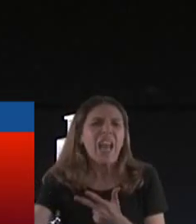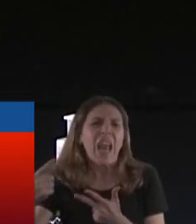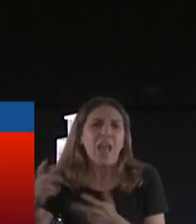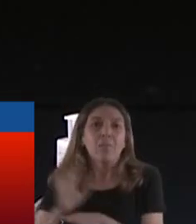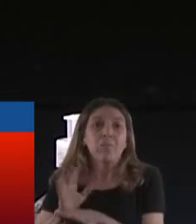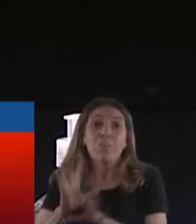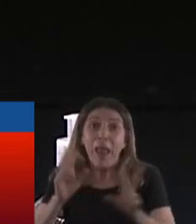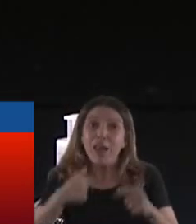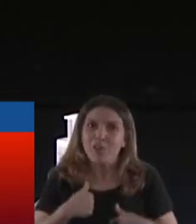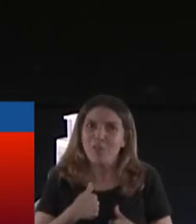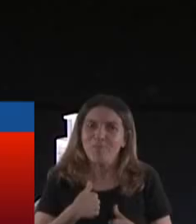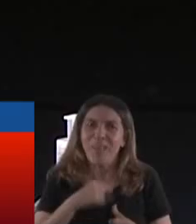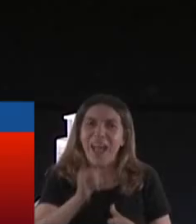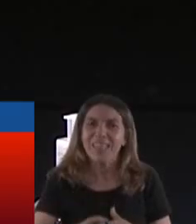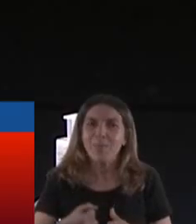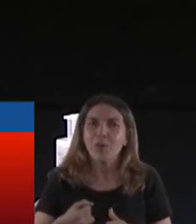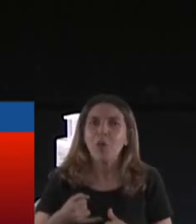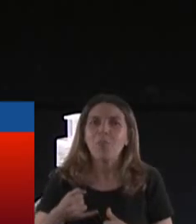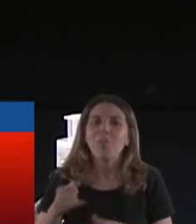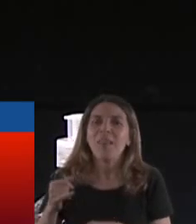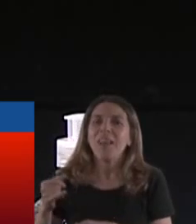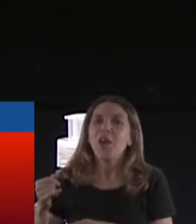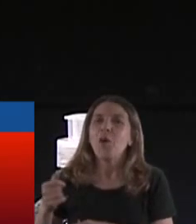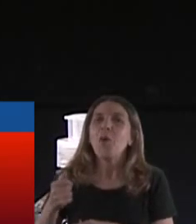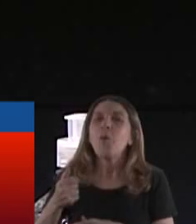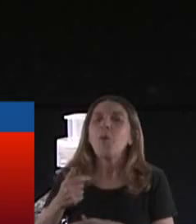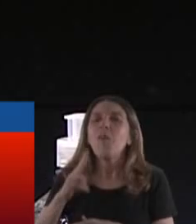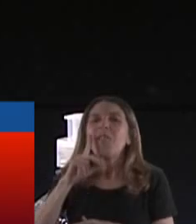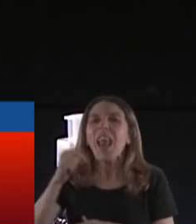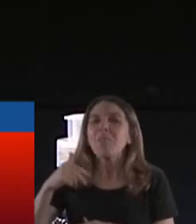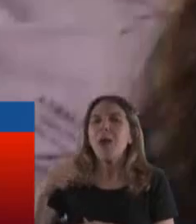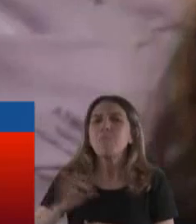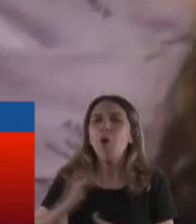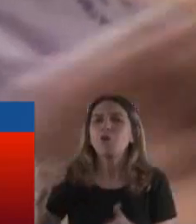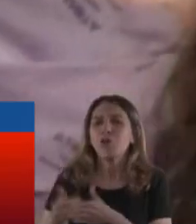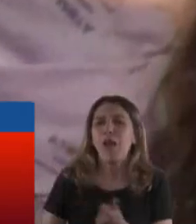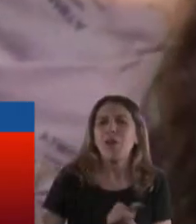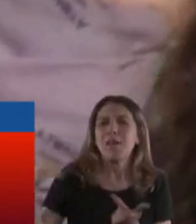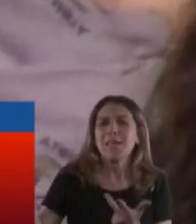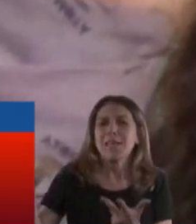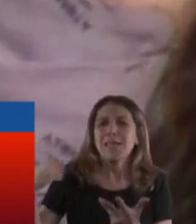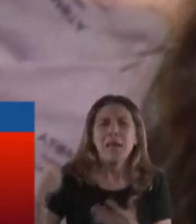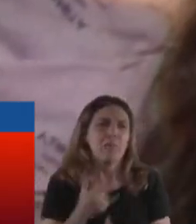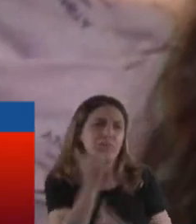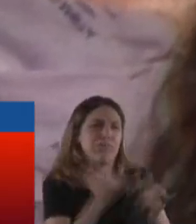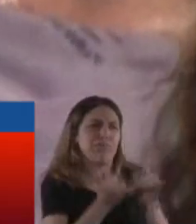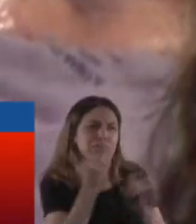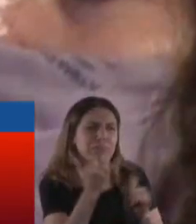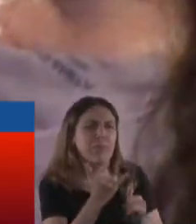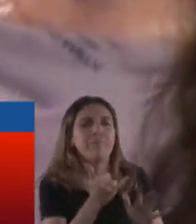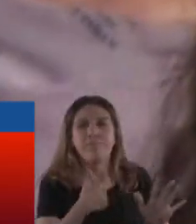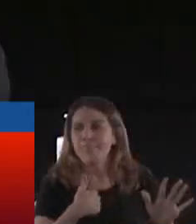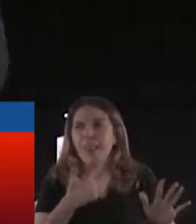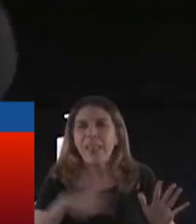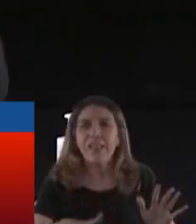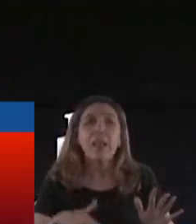reconozco que Vilma mucho tiempo me picó la cabeza con eso y la verdad que me hizo entender. Porque yo también vivo en esta sociedad